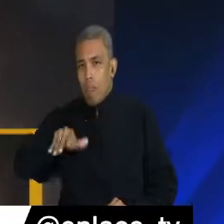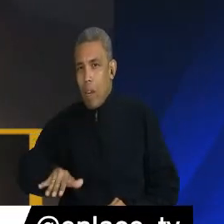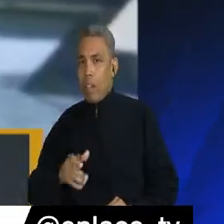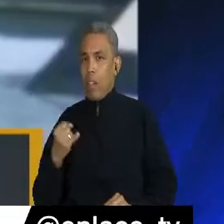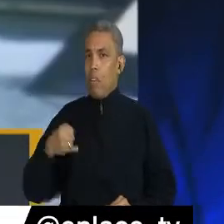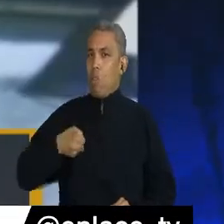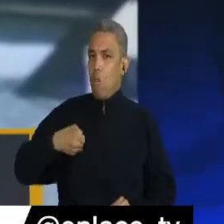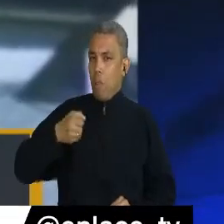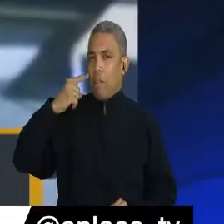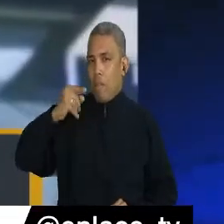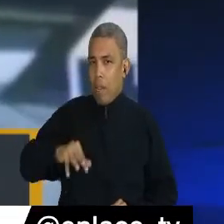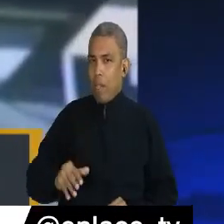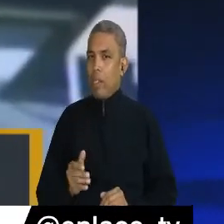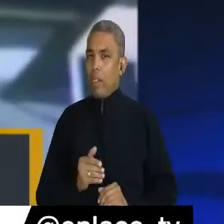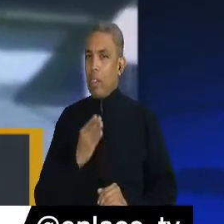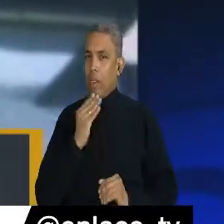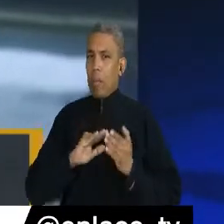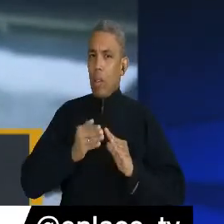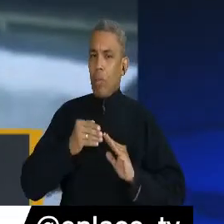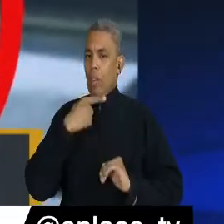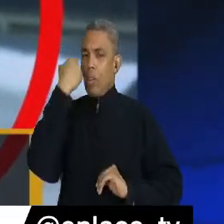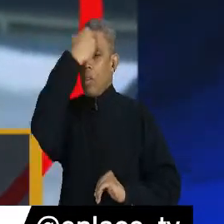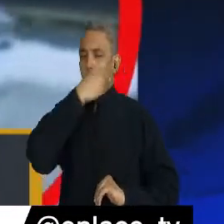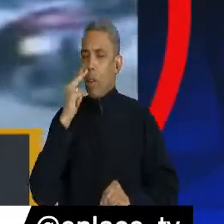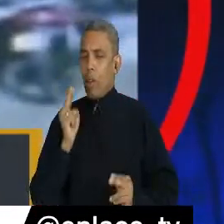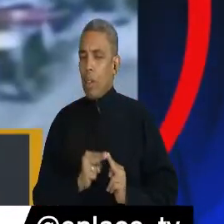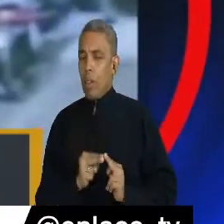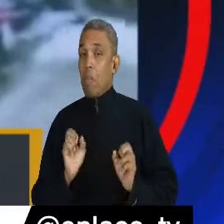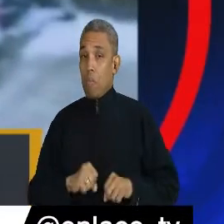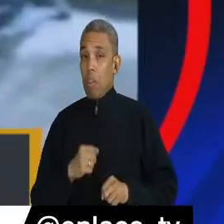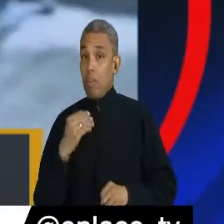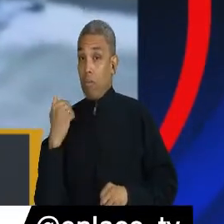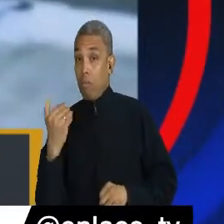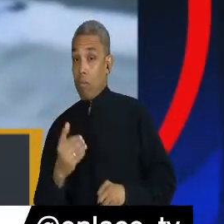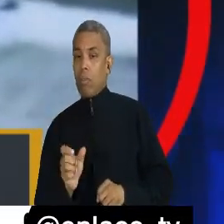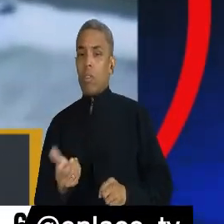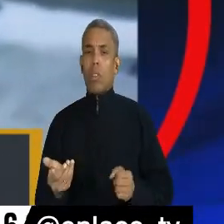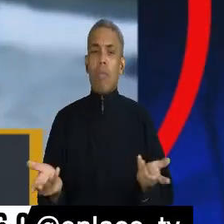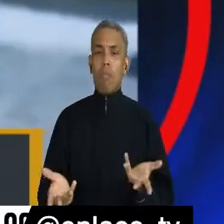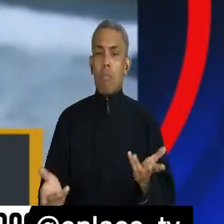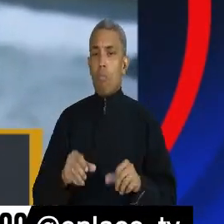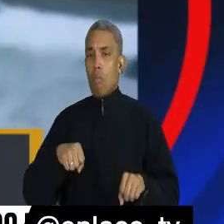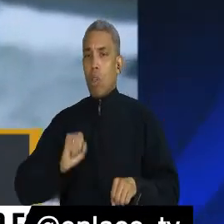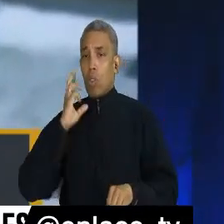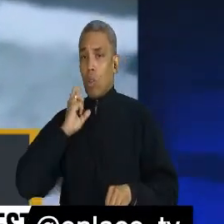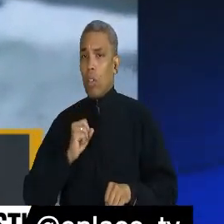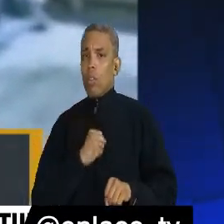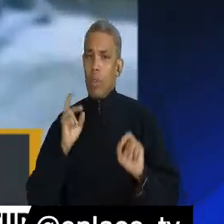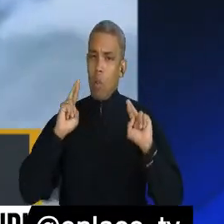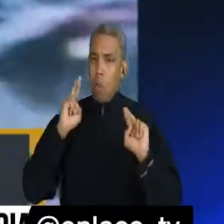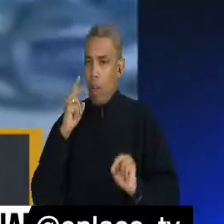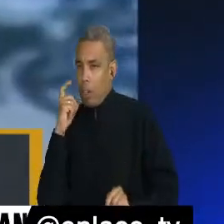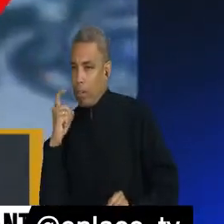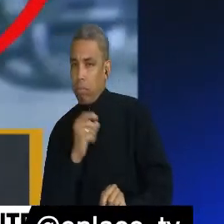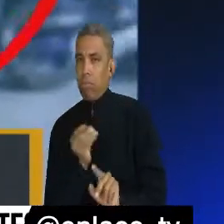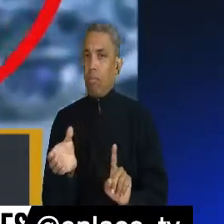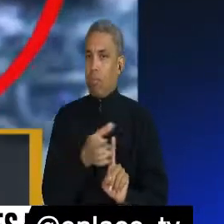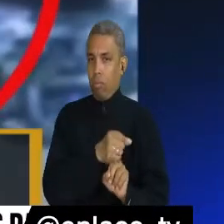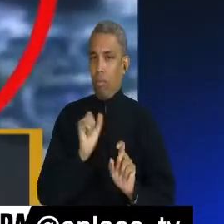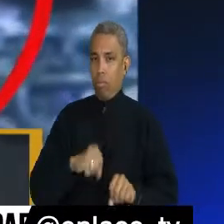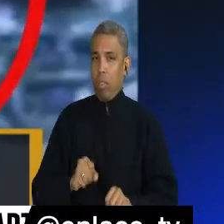jóvenes, sean reconocidos, capturados y la moto pueda ser también recuperada. Los afectados piden a las autoridades